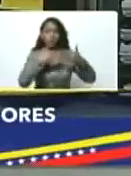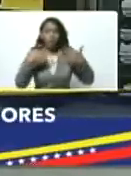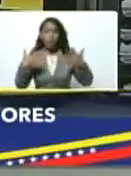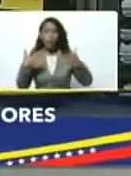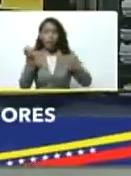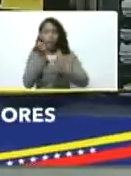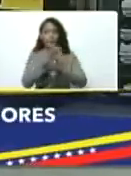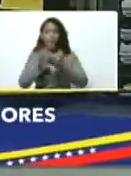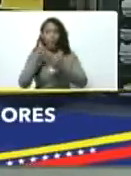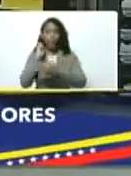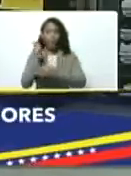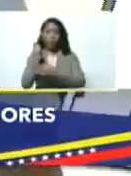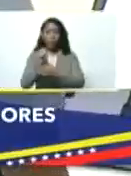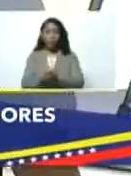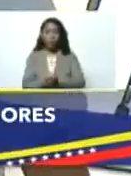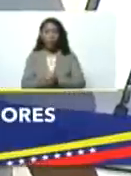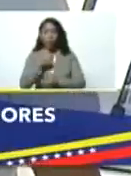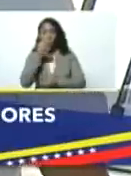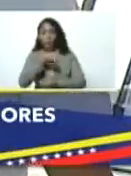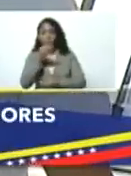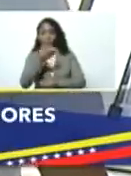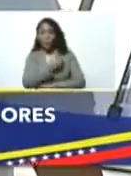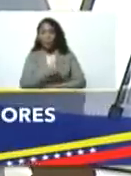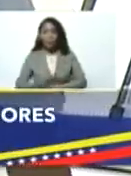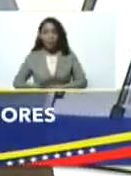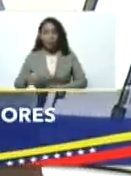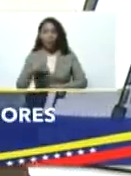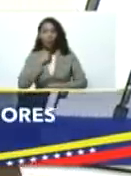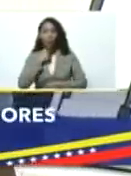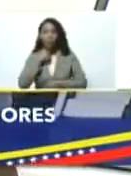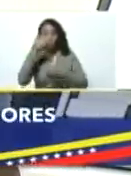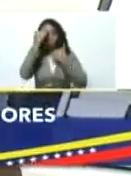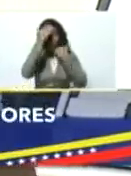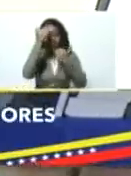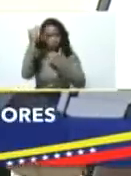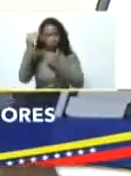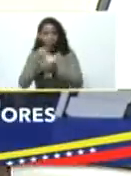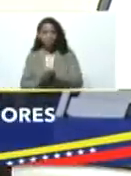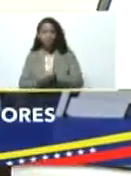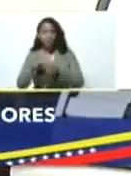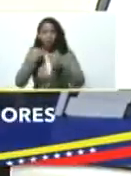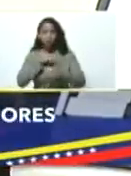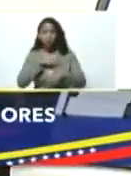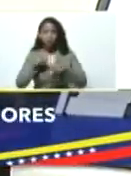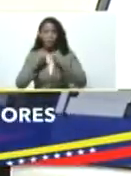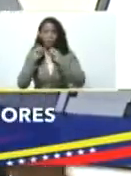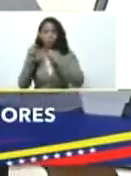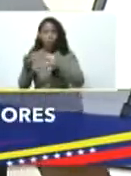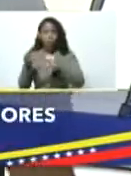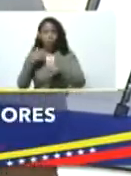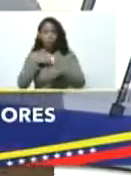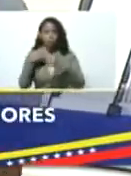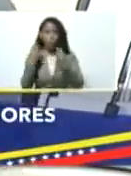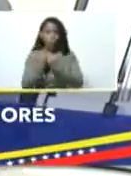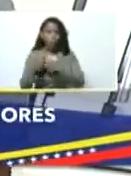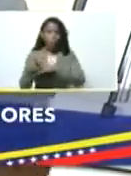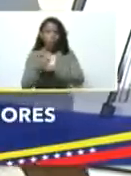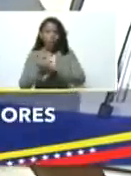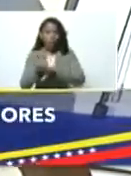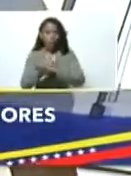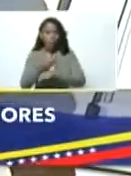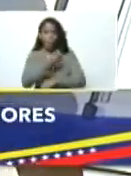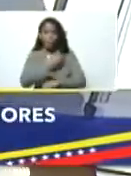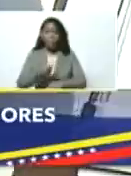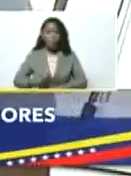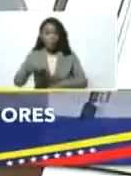crédito y el financiamiento. Buenas tardes, presidente, un gusto saludarle en esta oportunidad. Bueno, Aquí estamos acompañados del gobernador, presidente